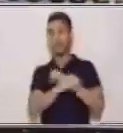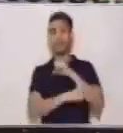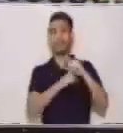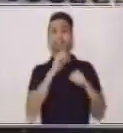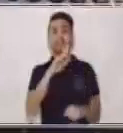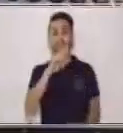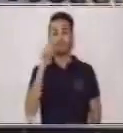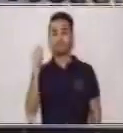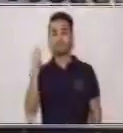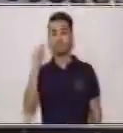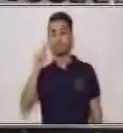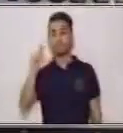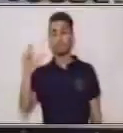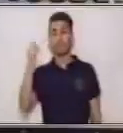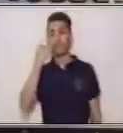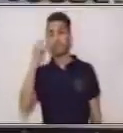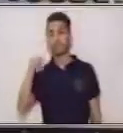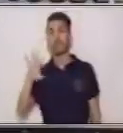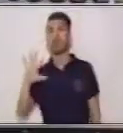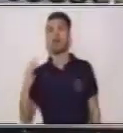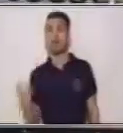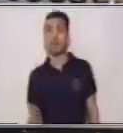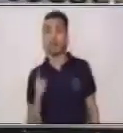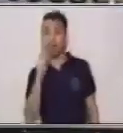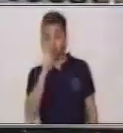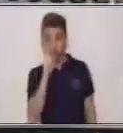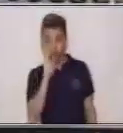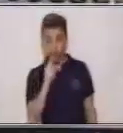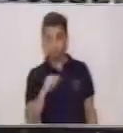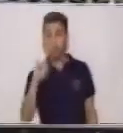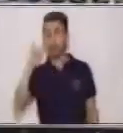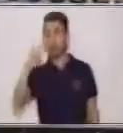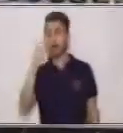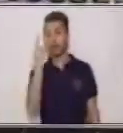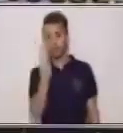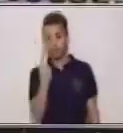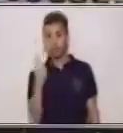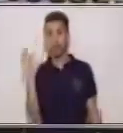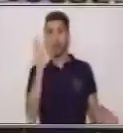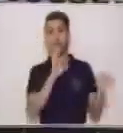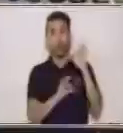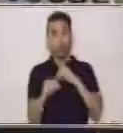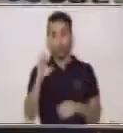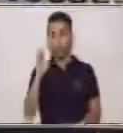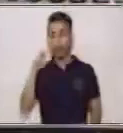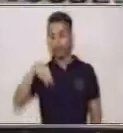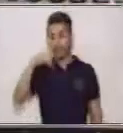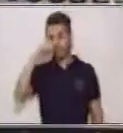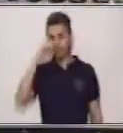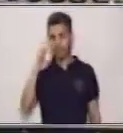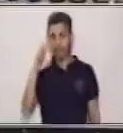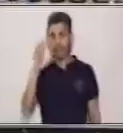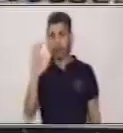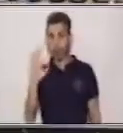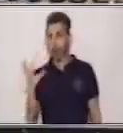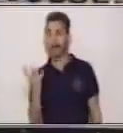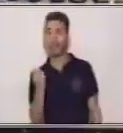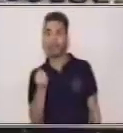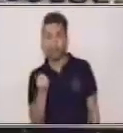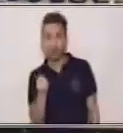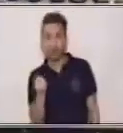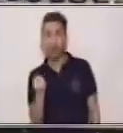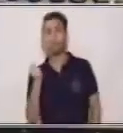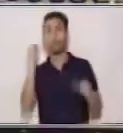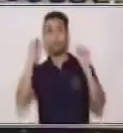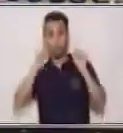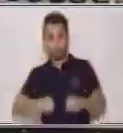se dice aquí, es una unidad o un entero que puede estar partida en varias partes iguales.